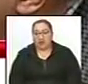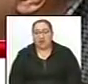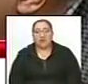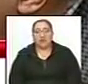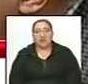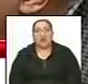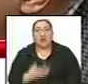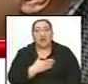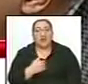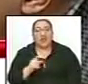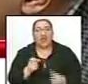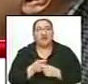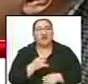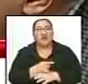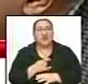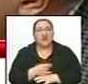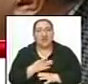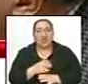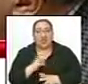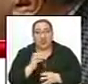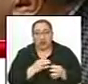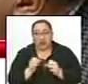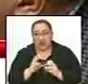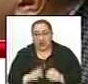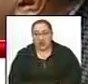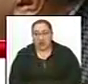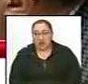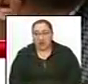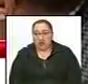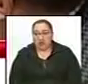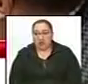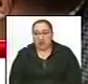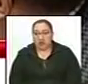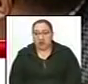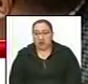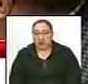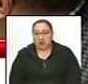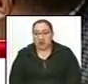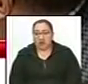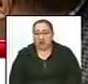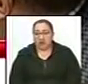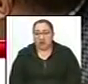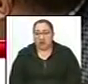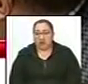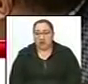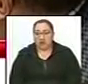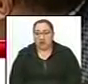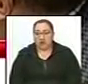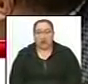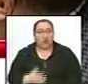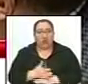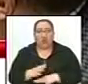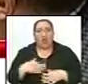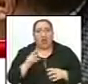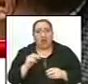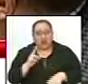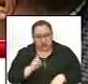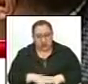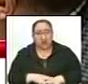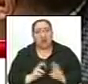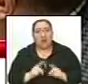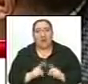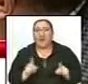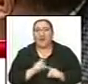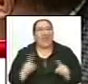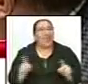presidente de la subcomisión de acusaciones. Y quiero dejarlo muy claro, el señor Vázquez no tiene impedimento de hablar,